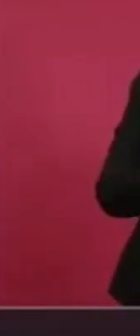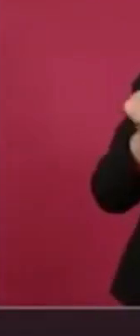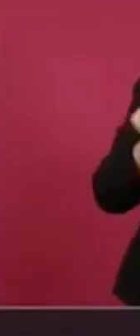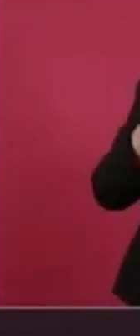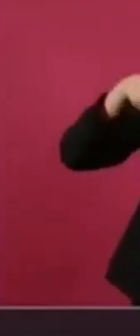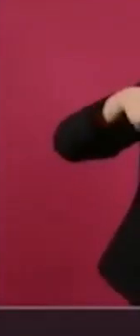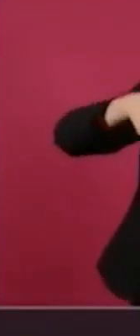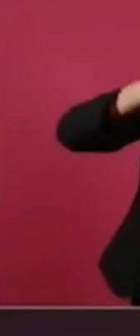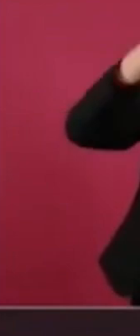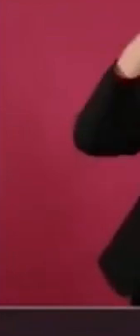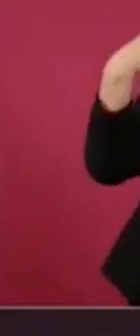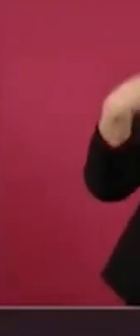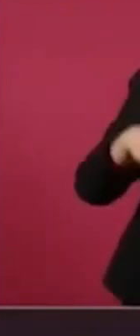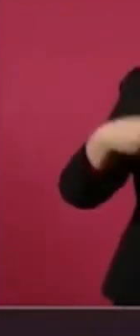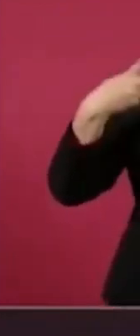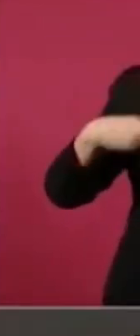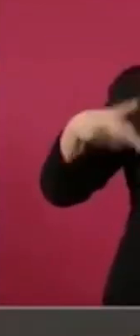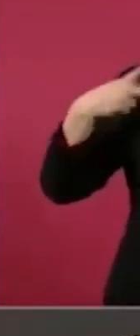consciente,